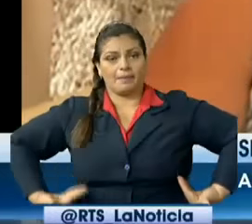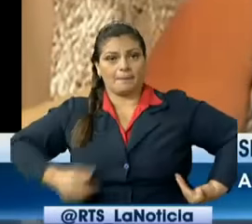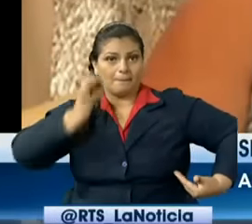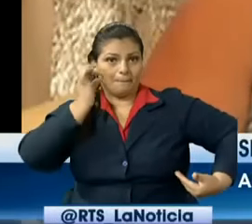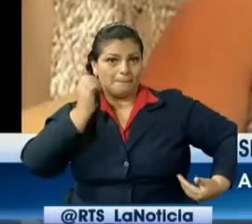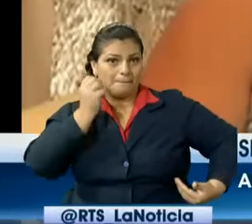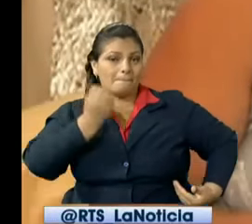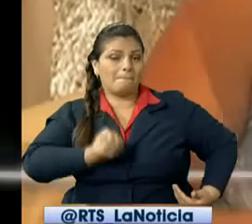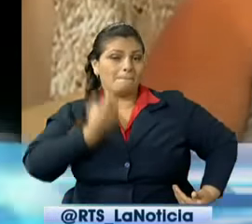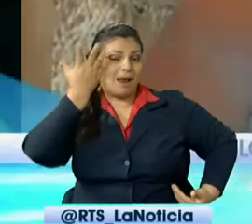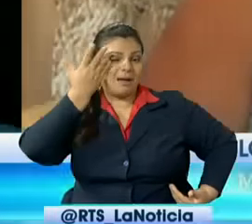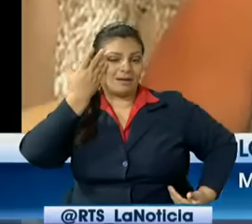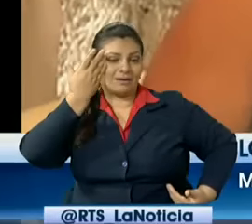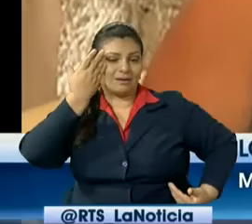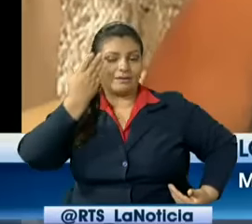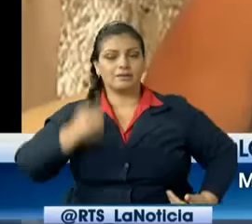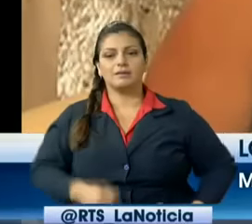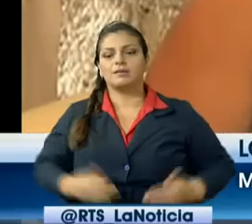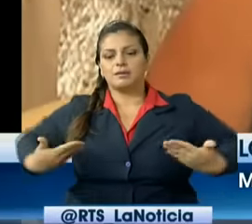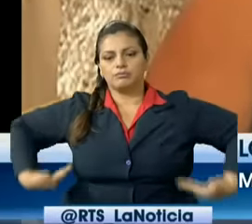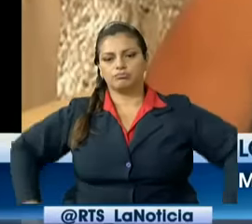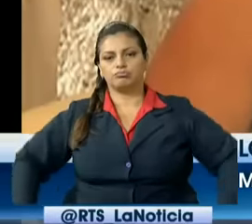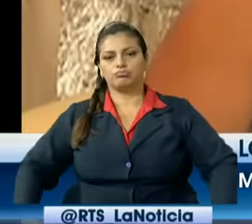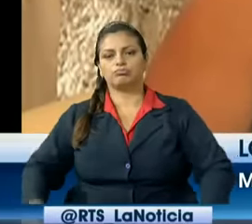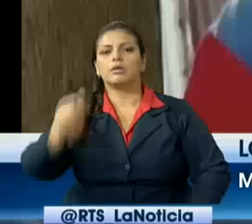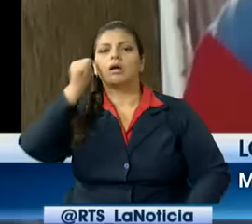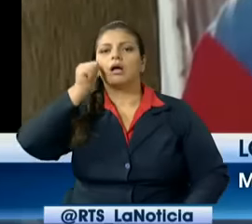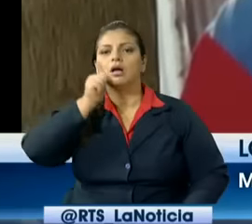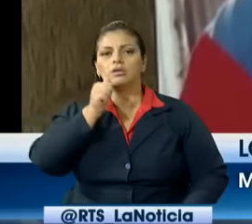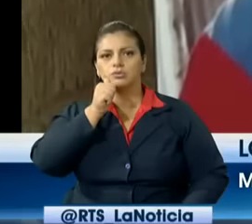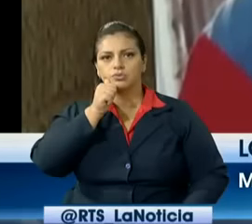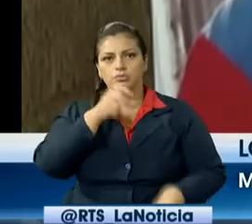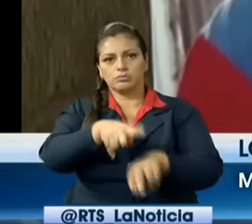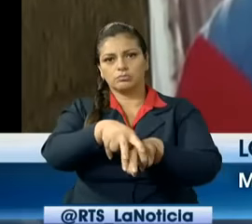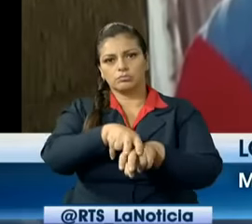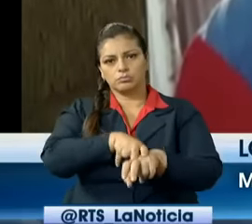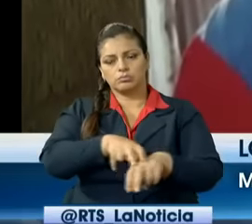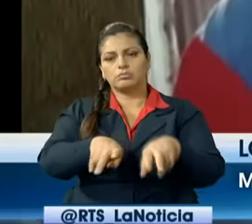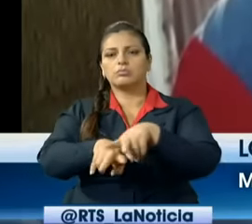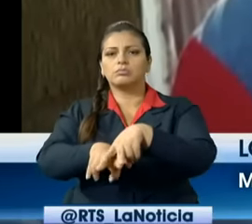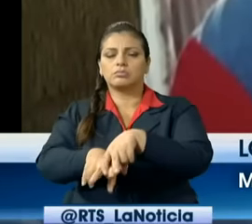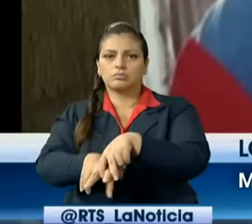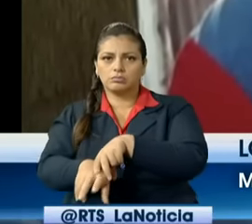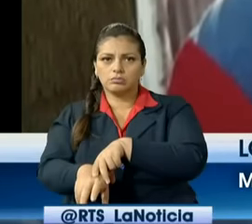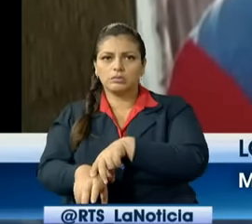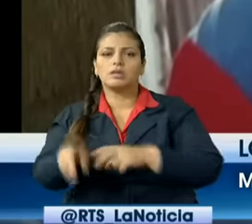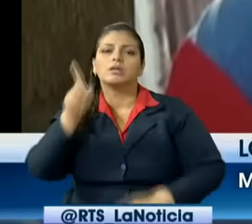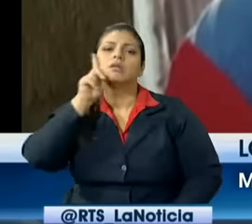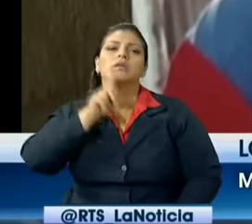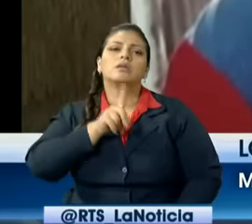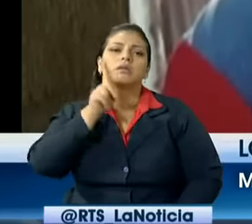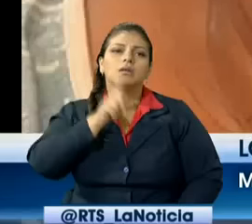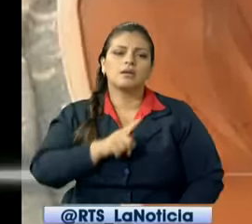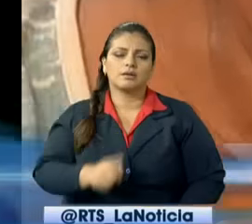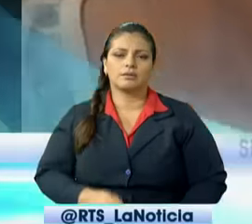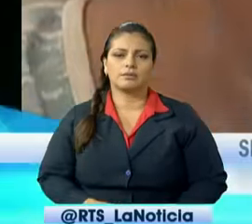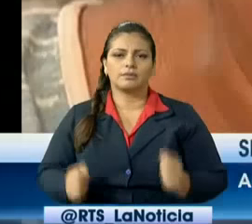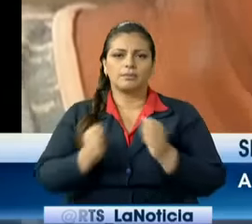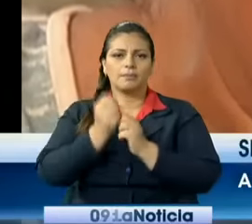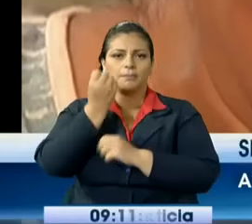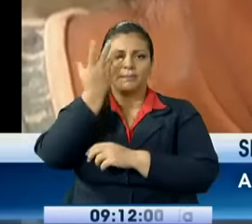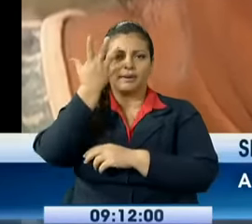con filos azules y una pantaloneta azul, zapatillas de plástico negras con rayas blancas.